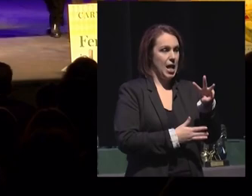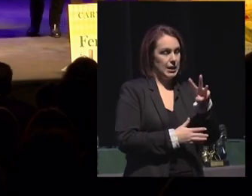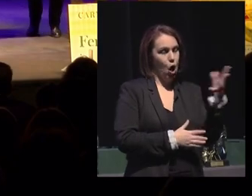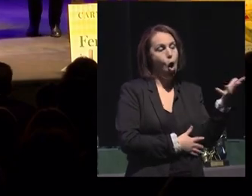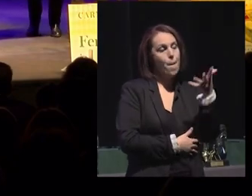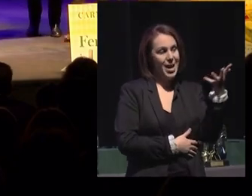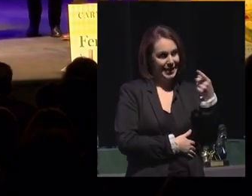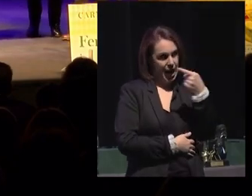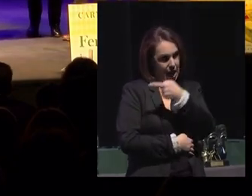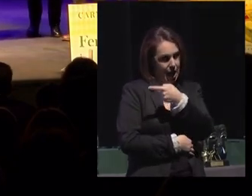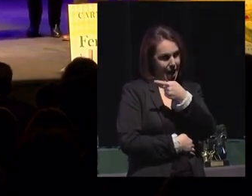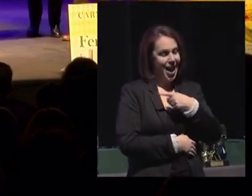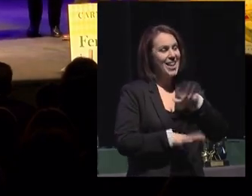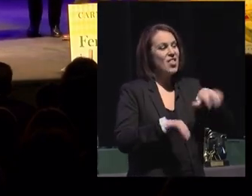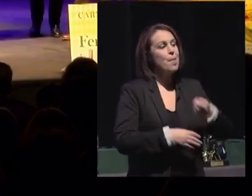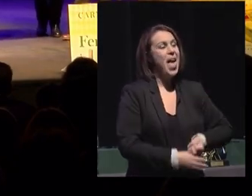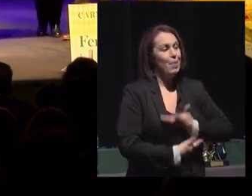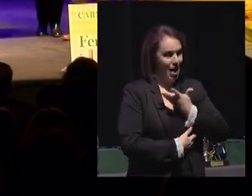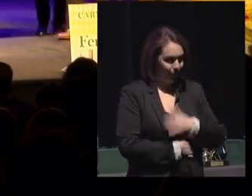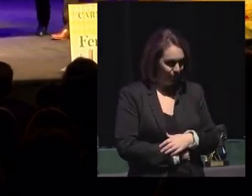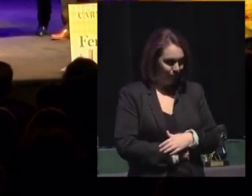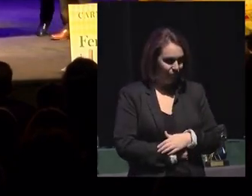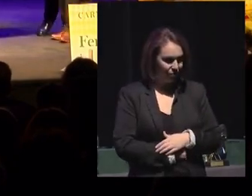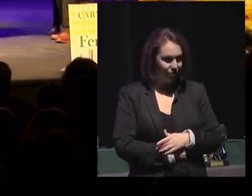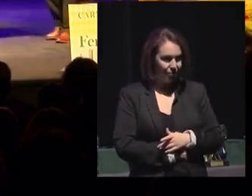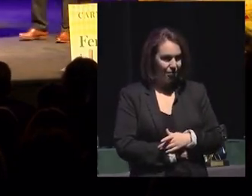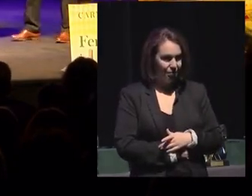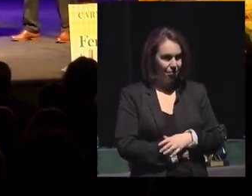la comparsa Cádiz de mi alma.